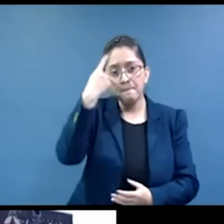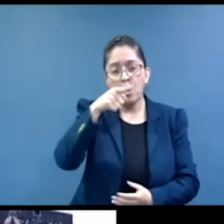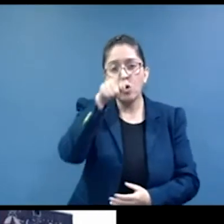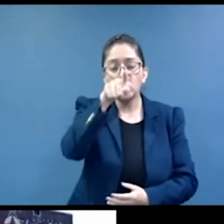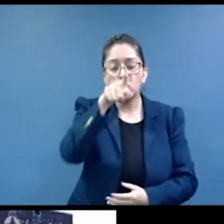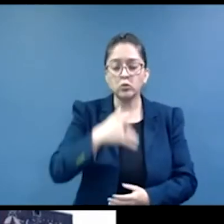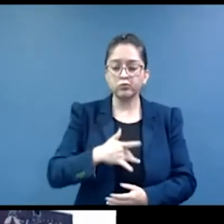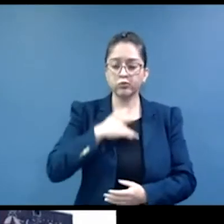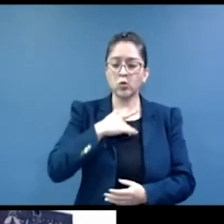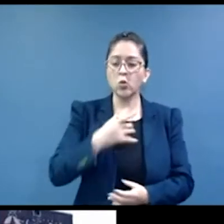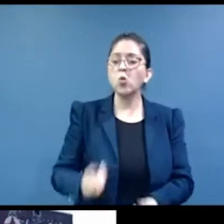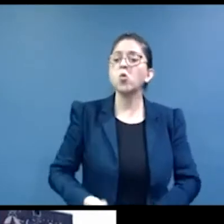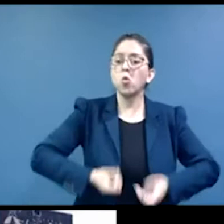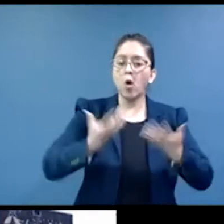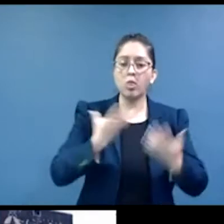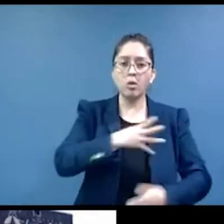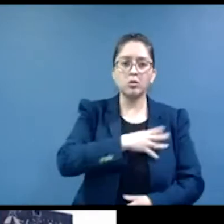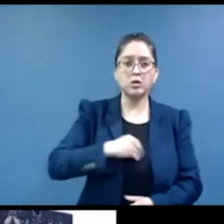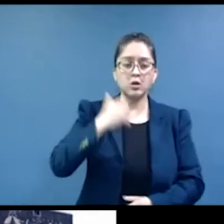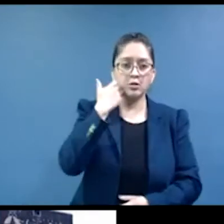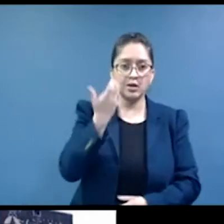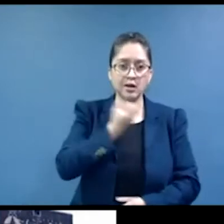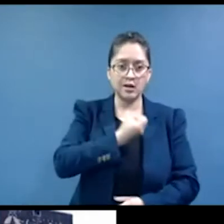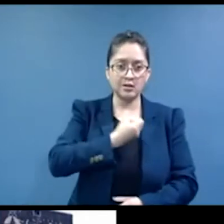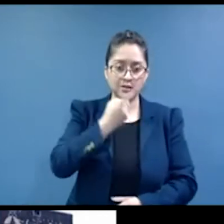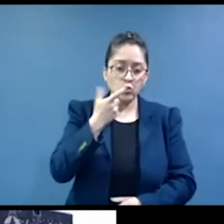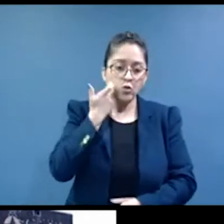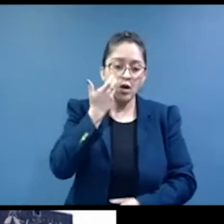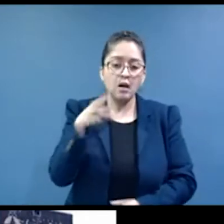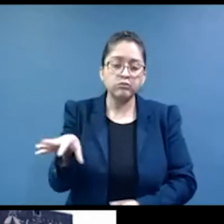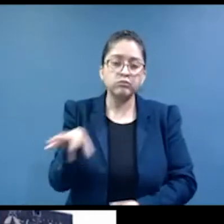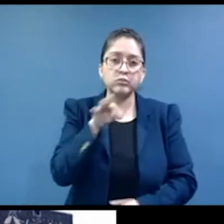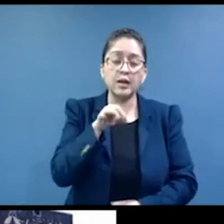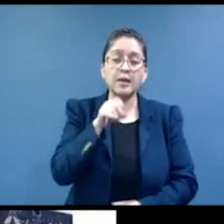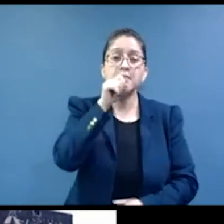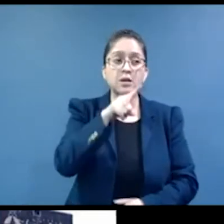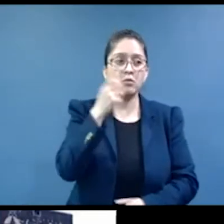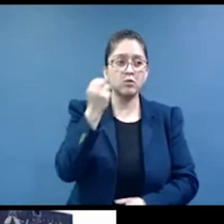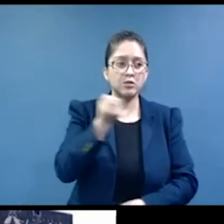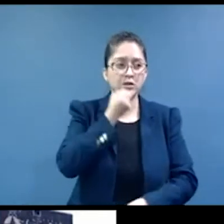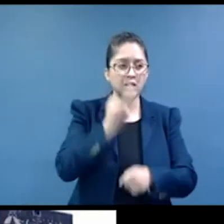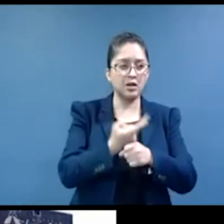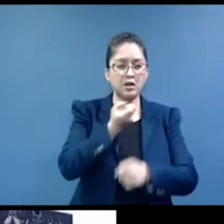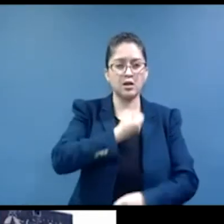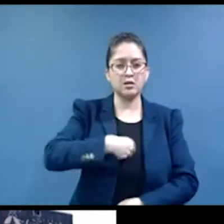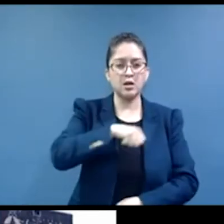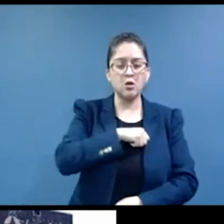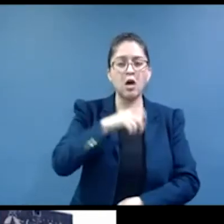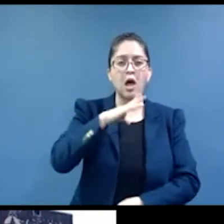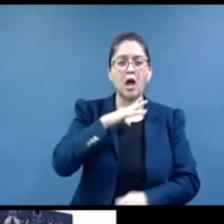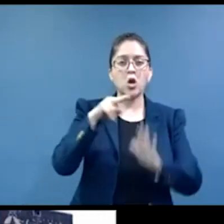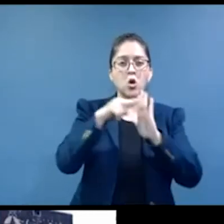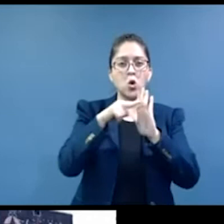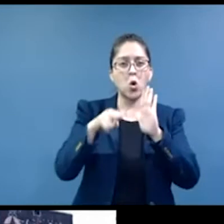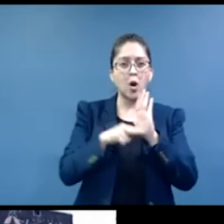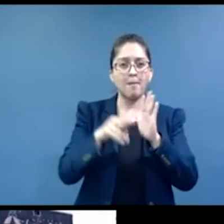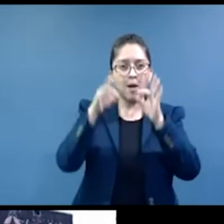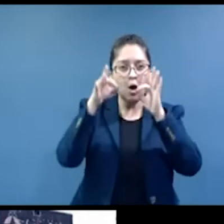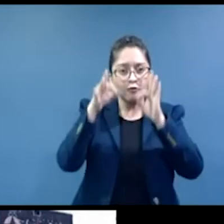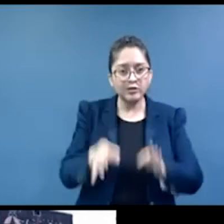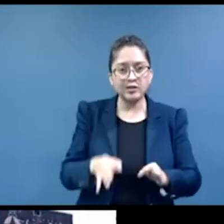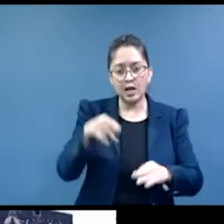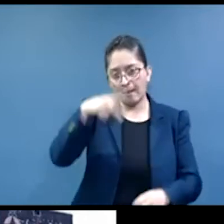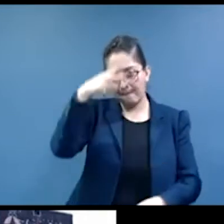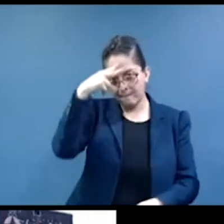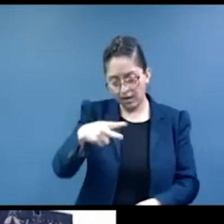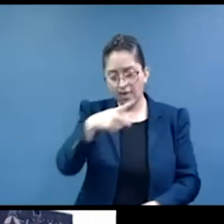por último, bueno, también es competencia de la Secretaría de Salud la emisión de una norma oficial mexicana para regular los